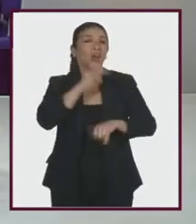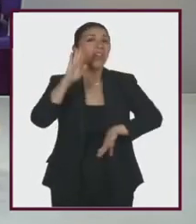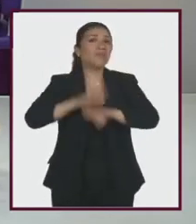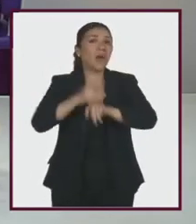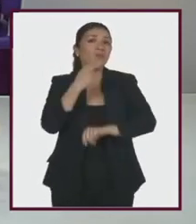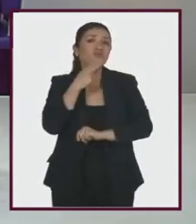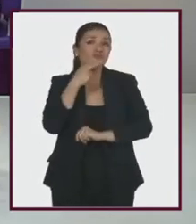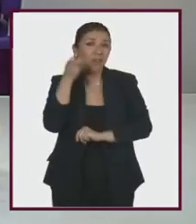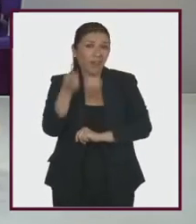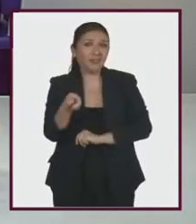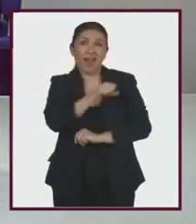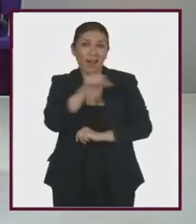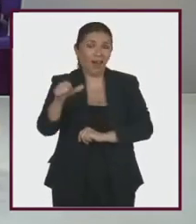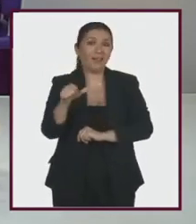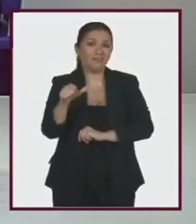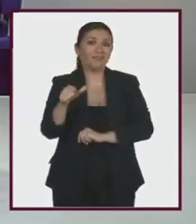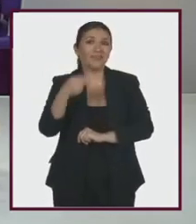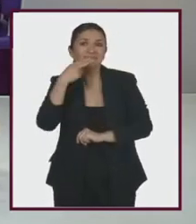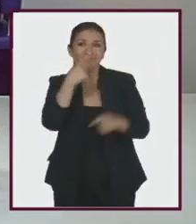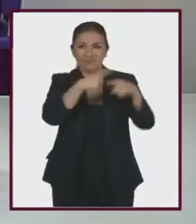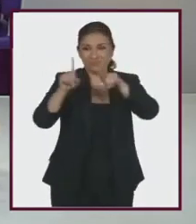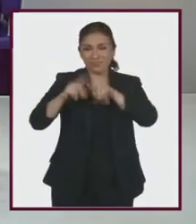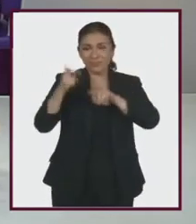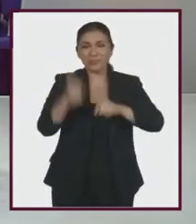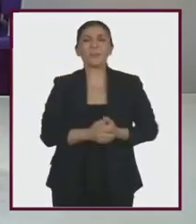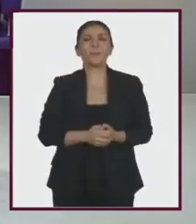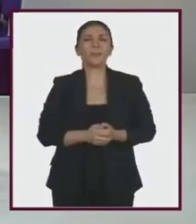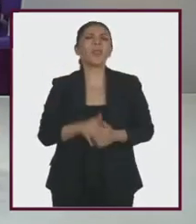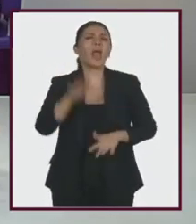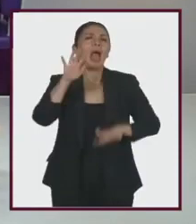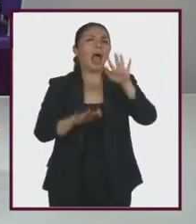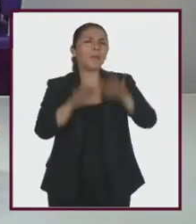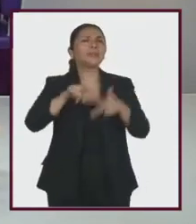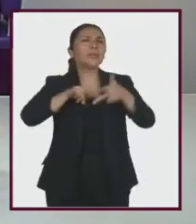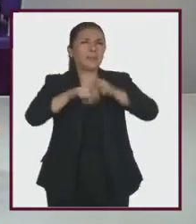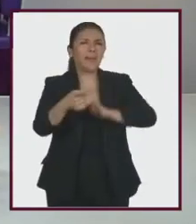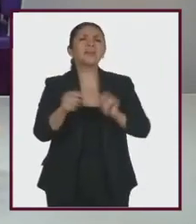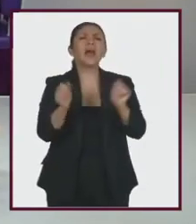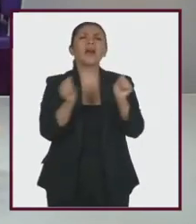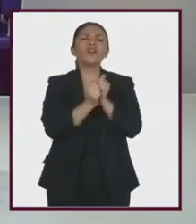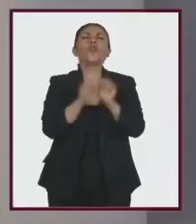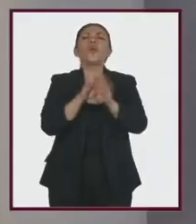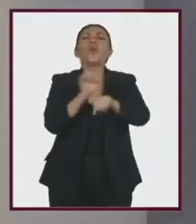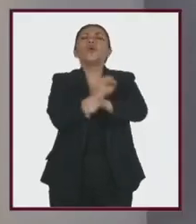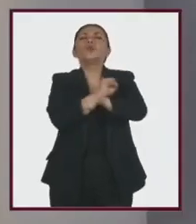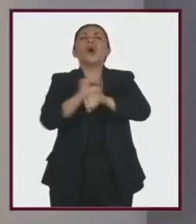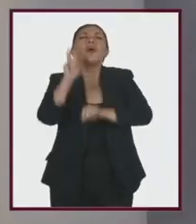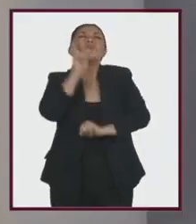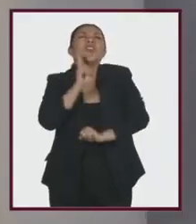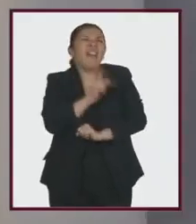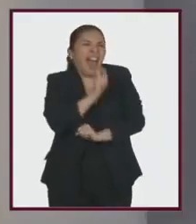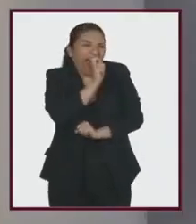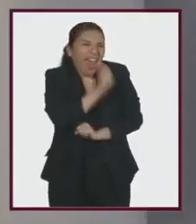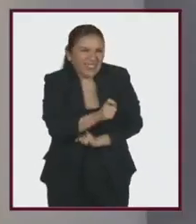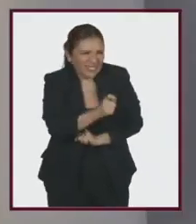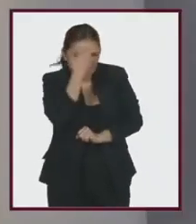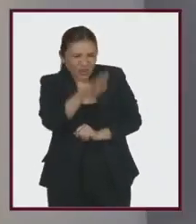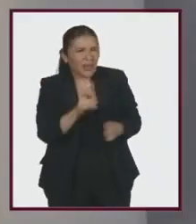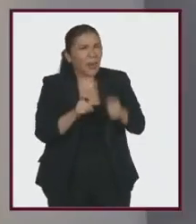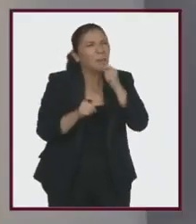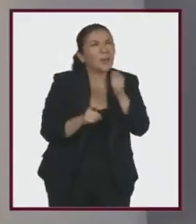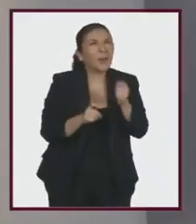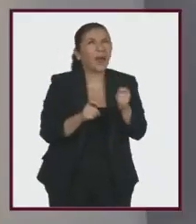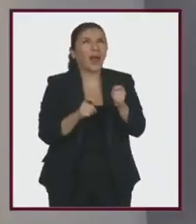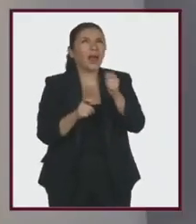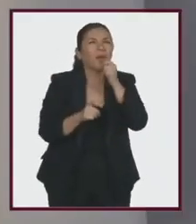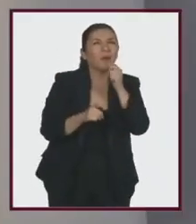de sustancias como tal. Y muchas veces se comienza consumiendo de forma experimental y poco a poco se empieza a consumir